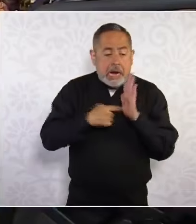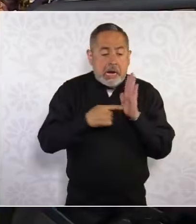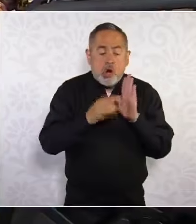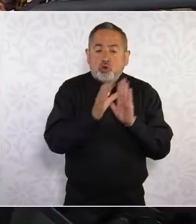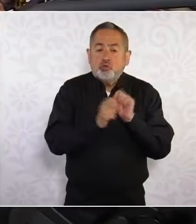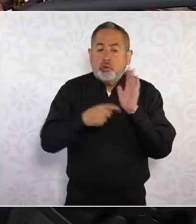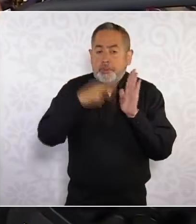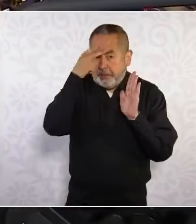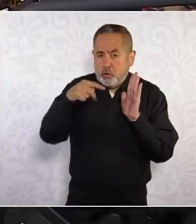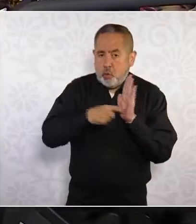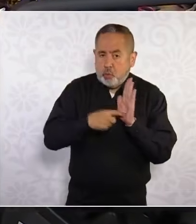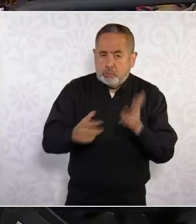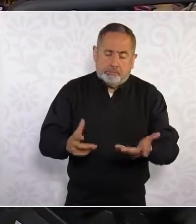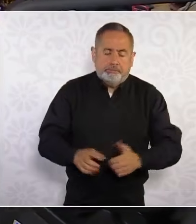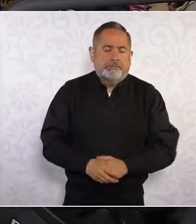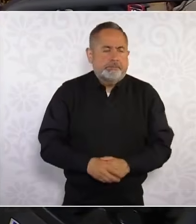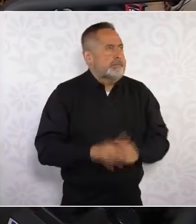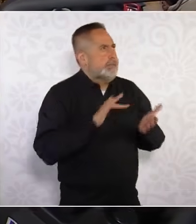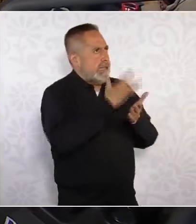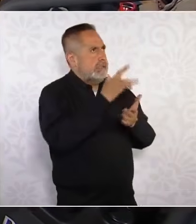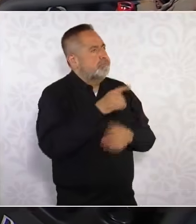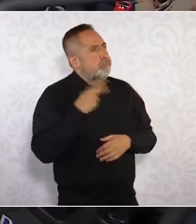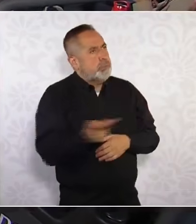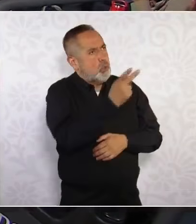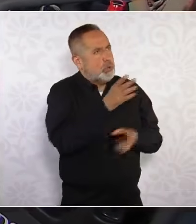Gracias, Presidenta. En otra pregunta